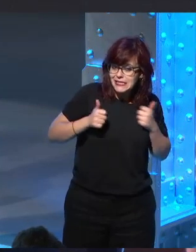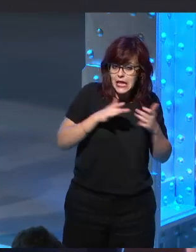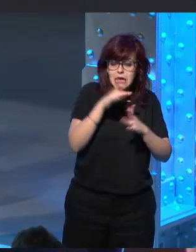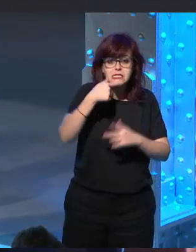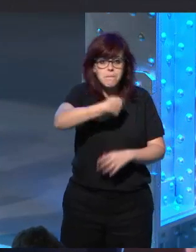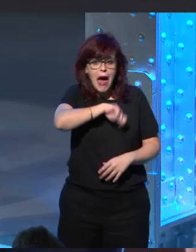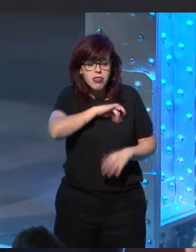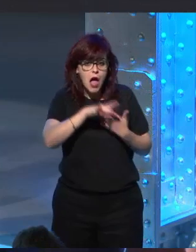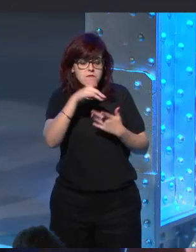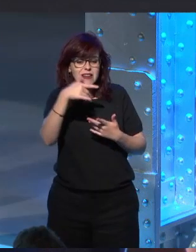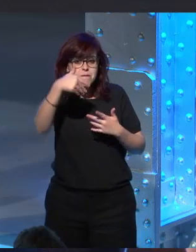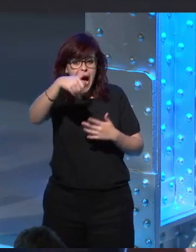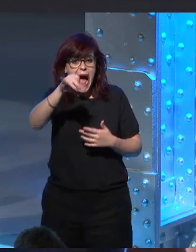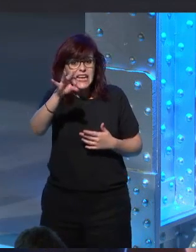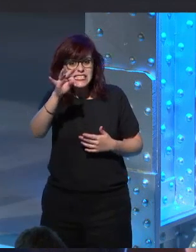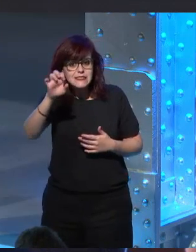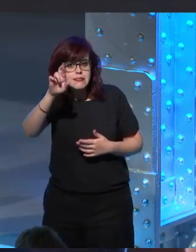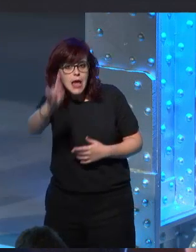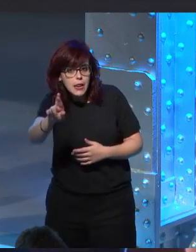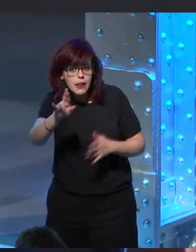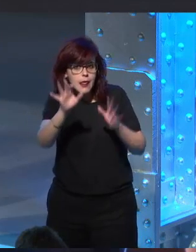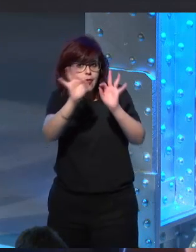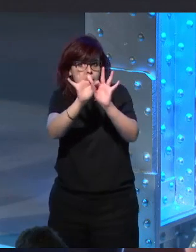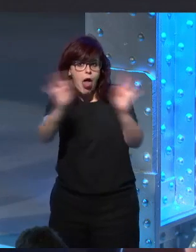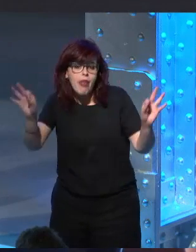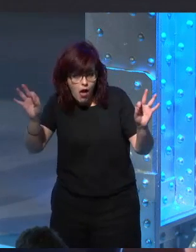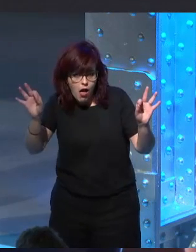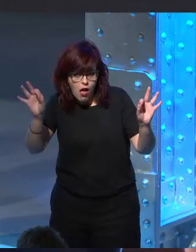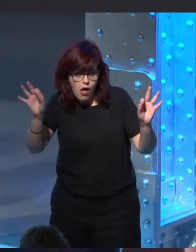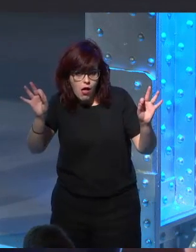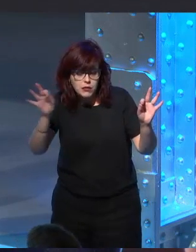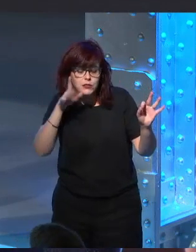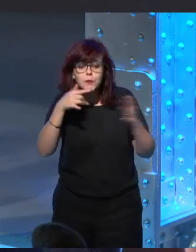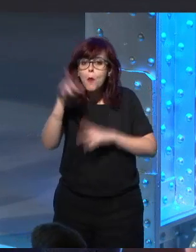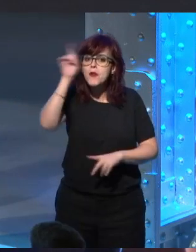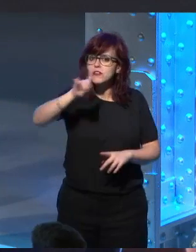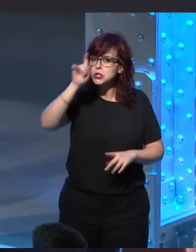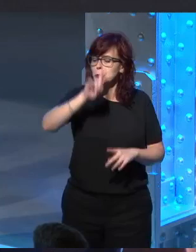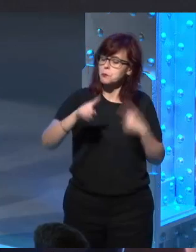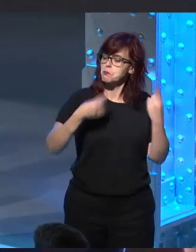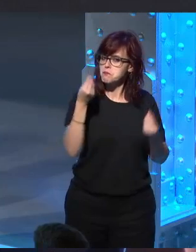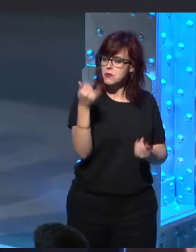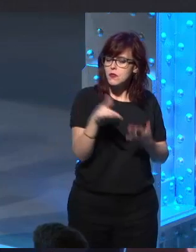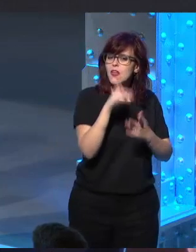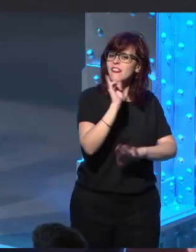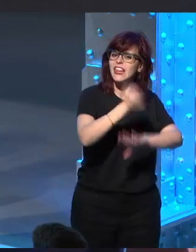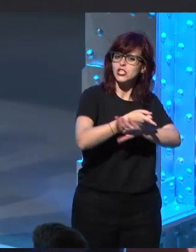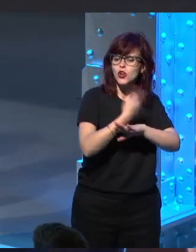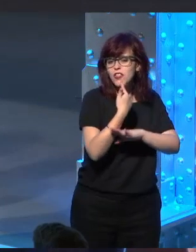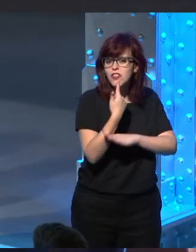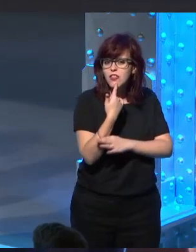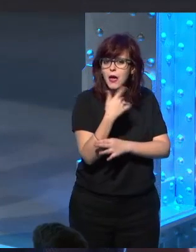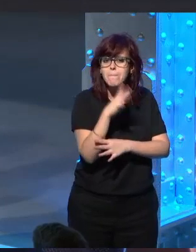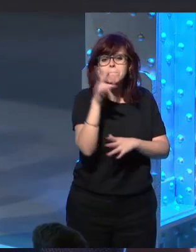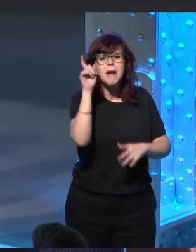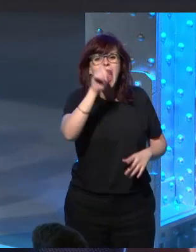España. No había ningún máster de nada. Tanto es así que uno de los profesores le preguntó al director, ¿y por qué habéis